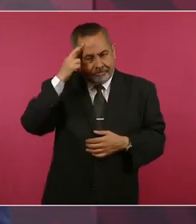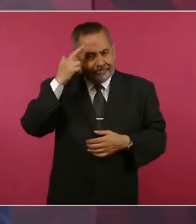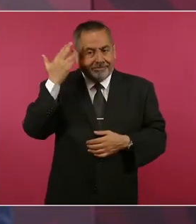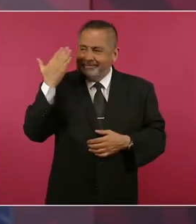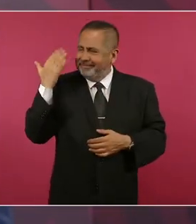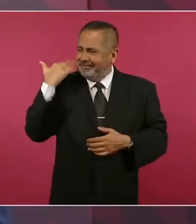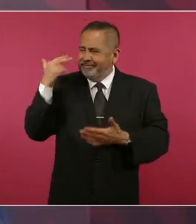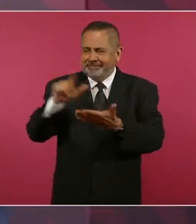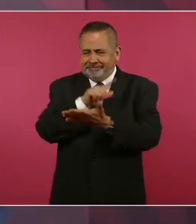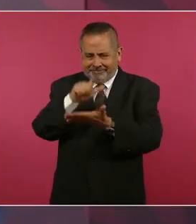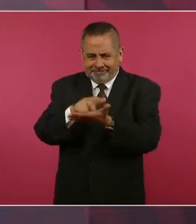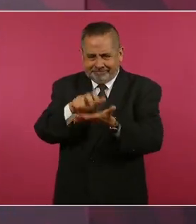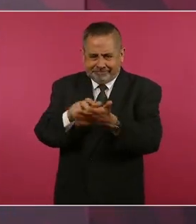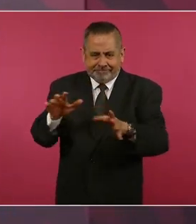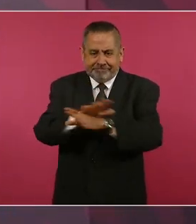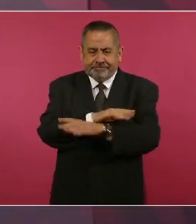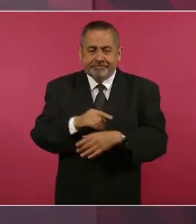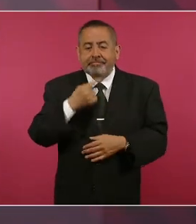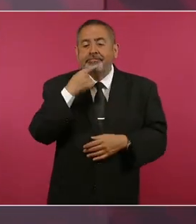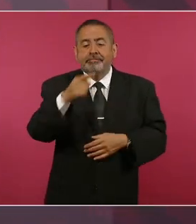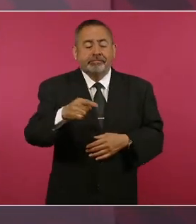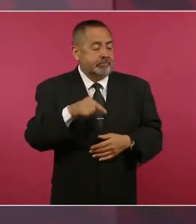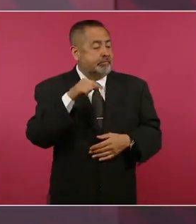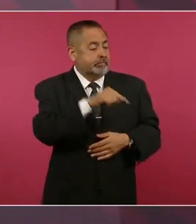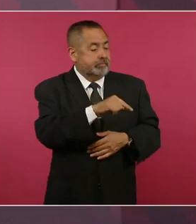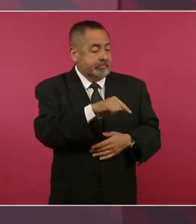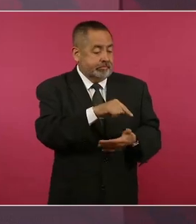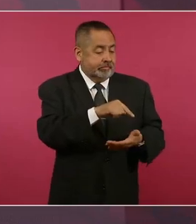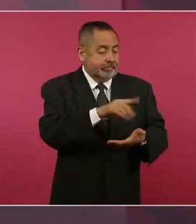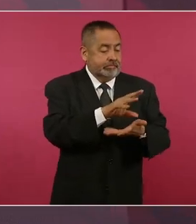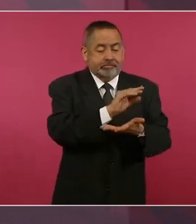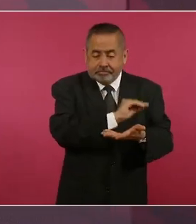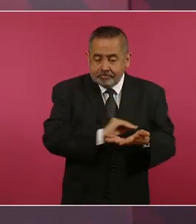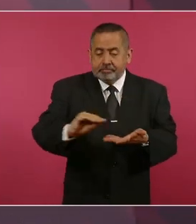reclamados pasaran al fondo del Seguro Social.